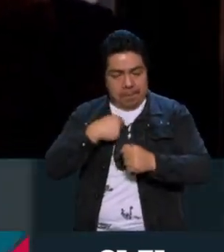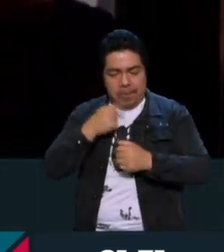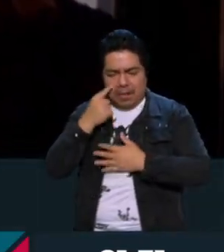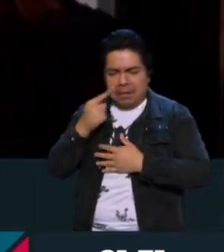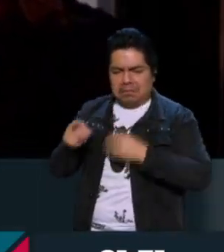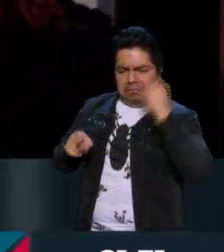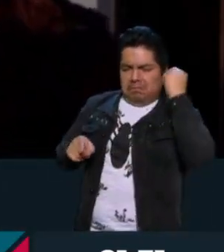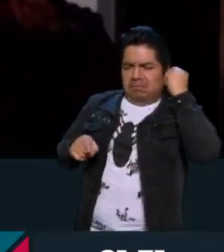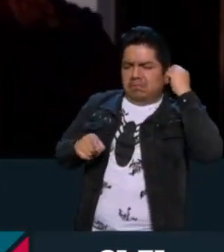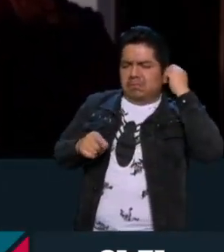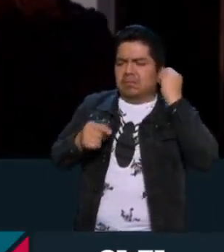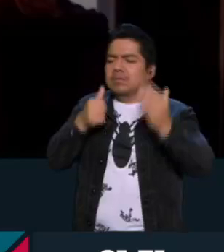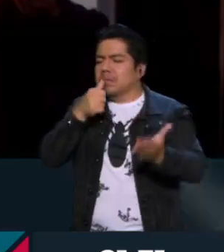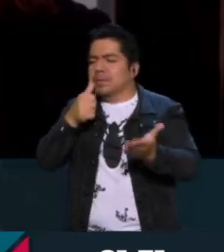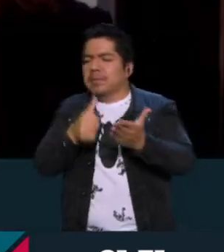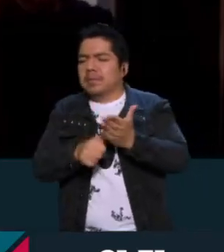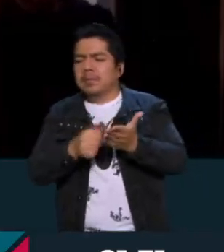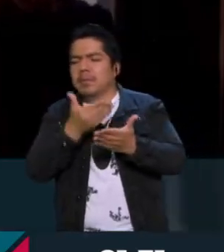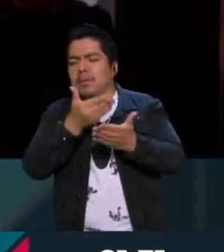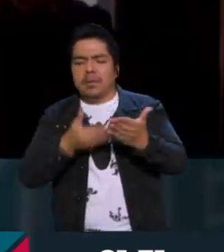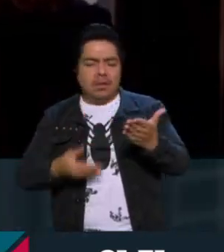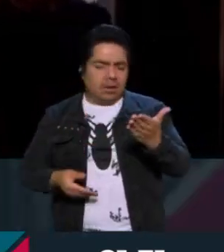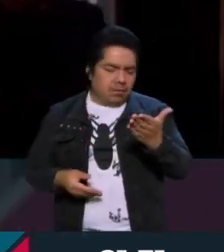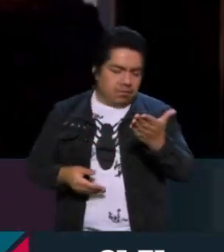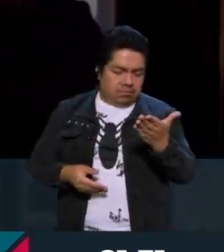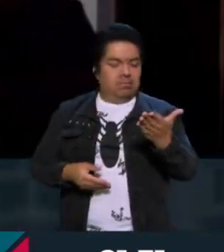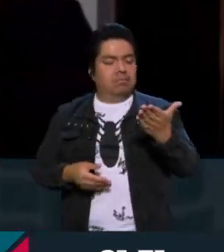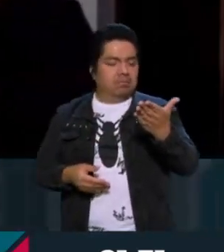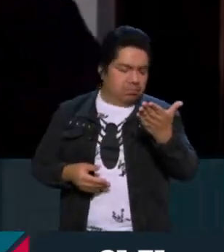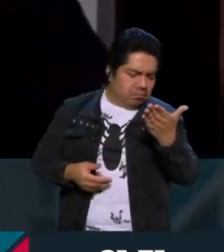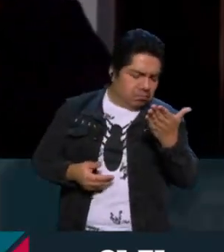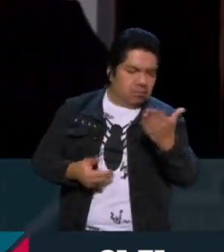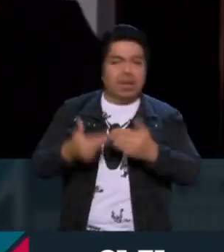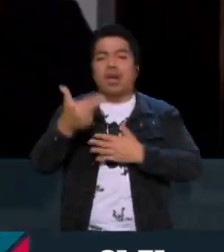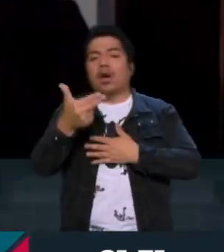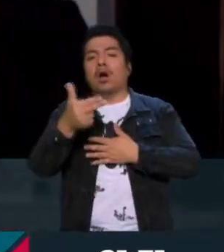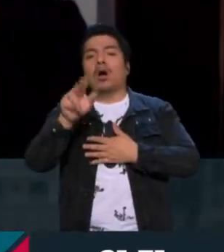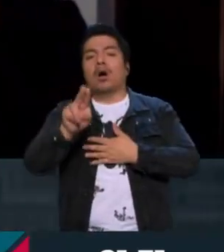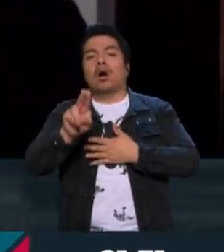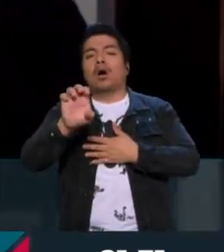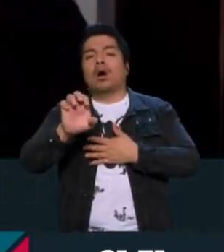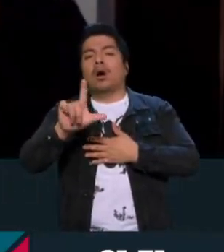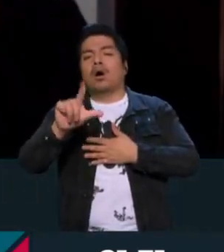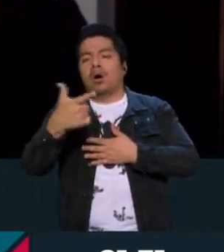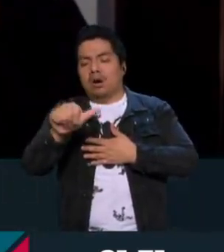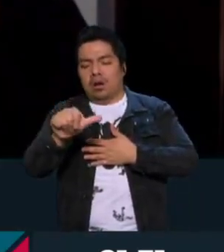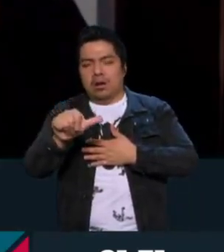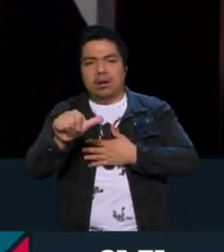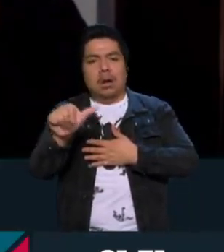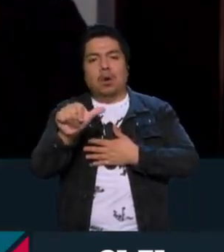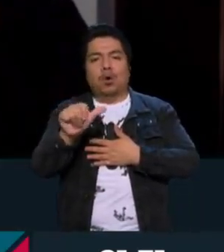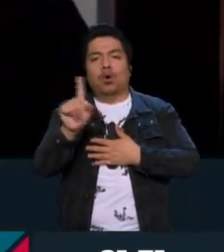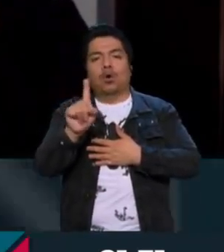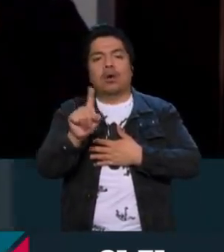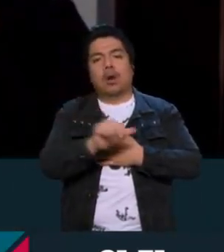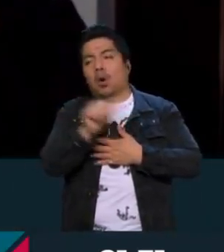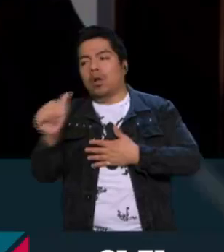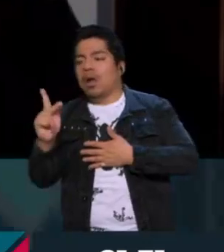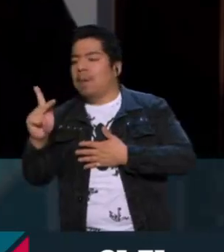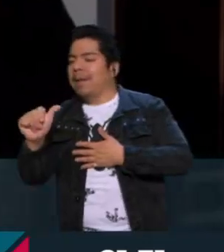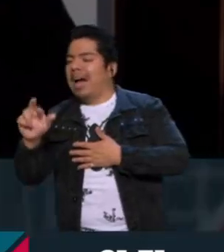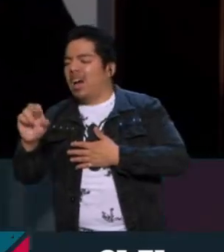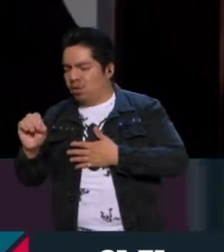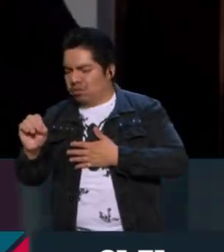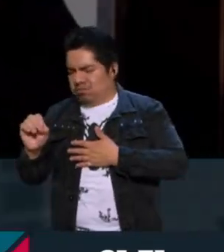que en el comunicado que publicaron ayer no utilizaron la palabra huelga, aunque de facto pues en eso están, lo han llamado un paro. ¿Cuál es tu visión